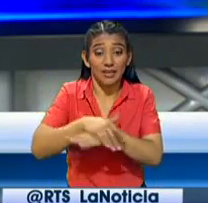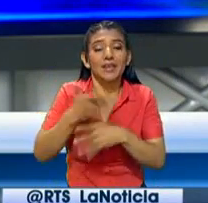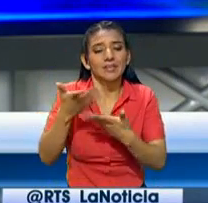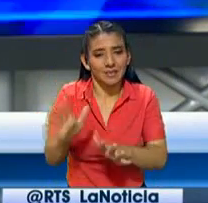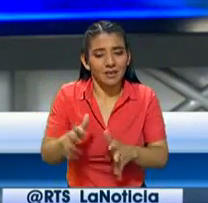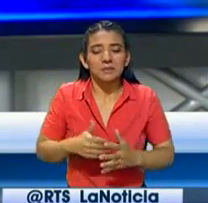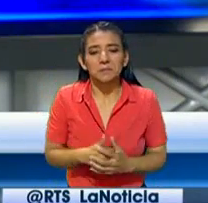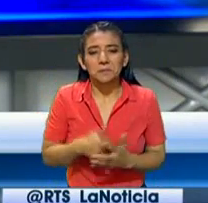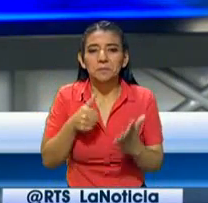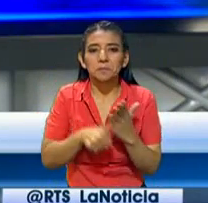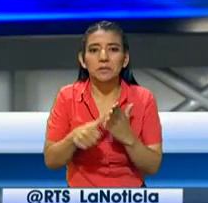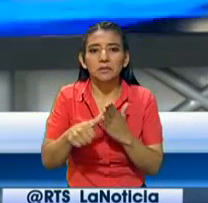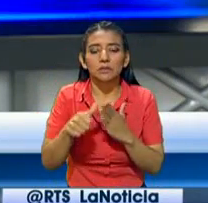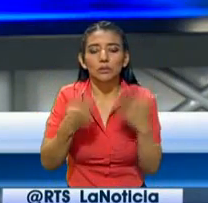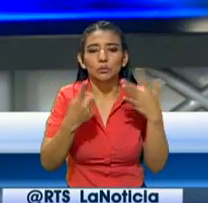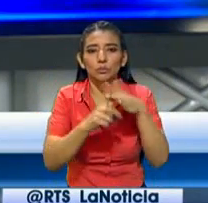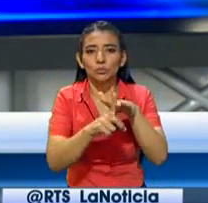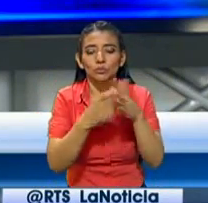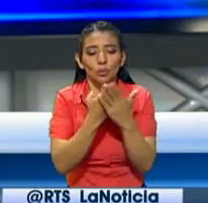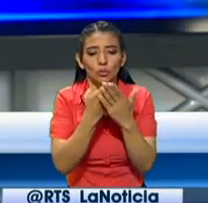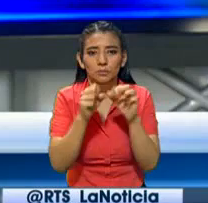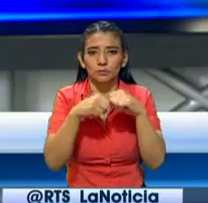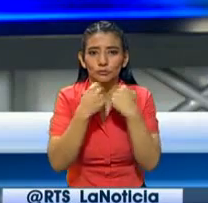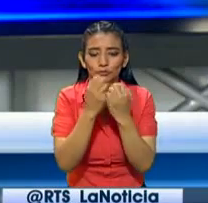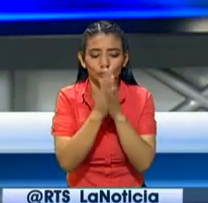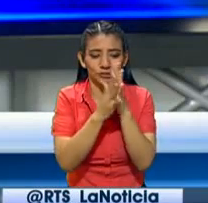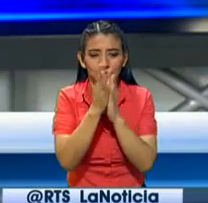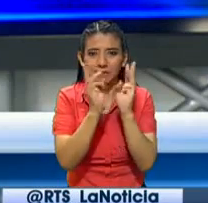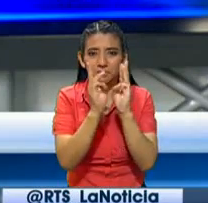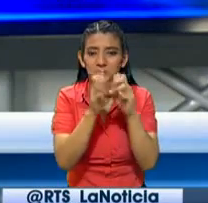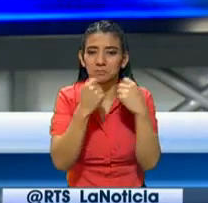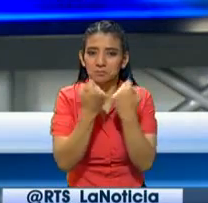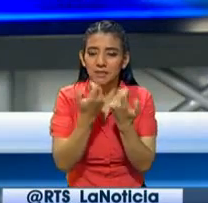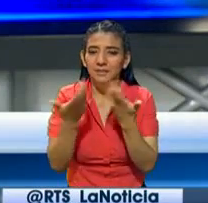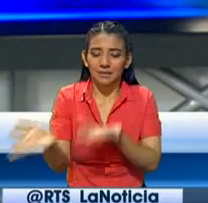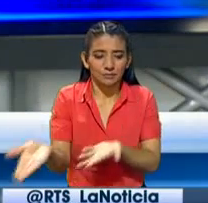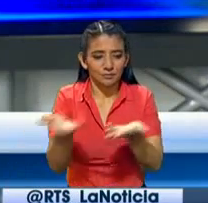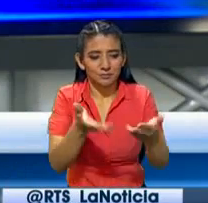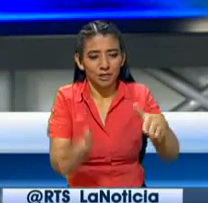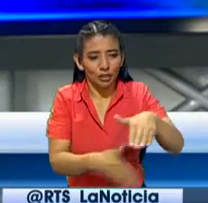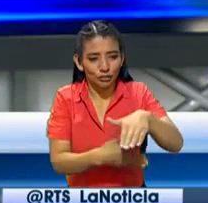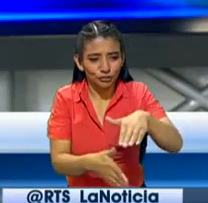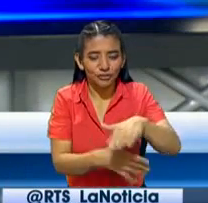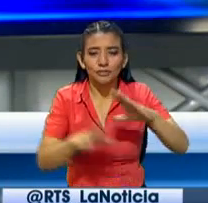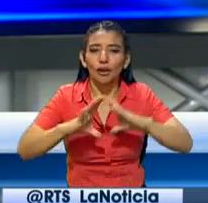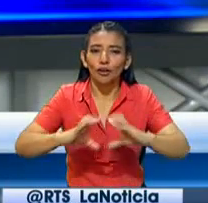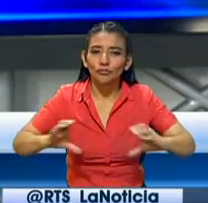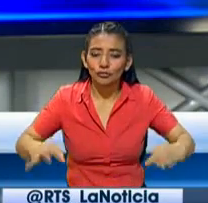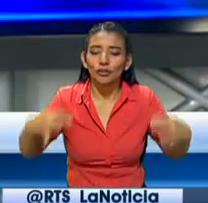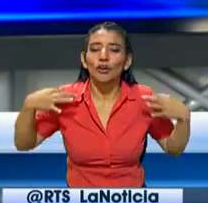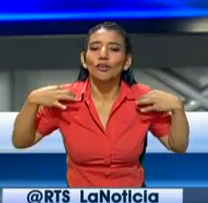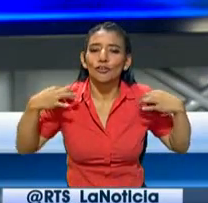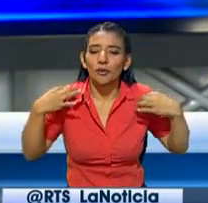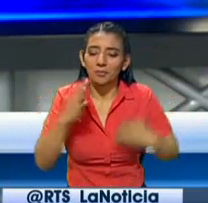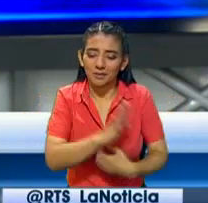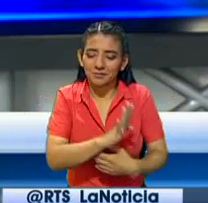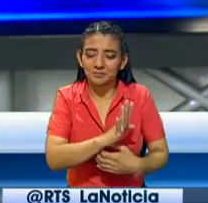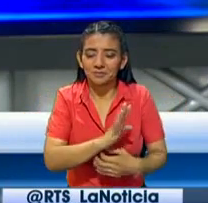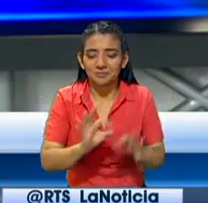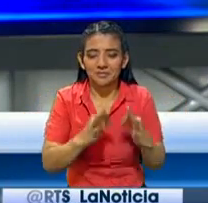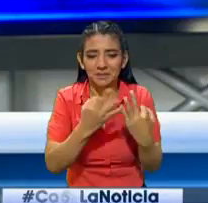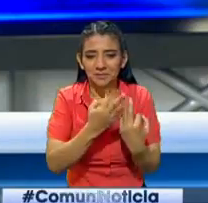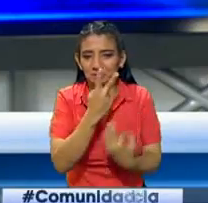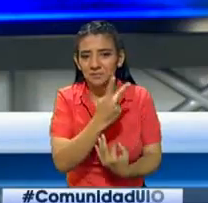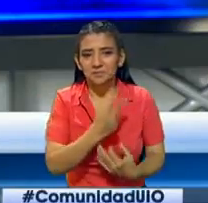El Ministerio de Inclusión Económica y Social, MIES, entregó enseres de cocina, colchones y ropa para estas personas.